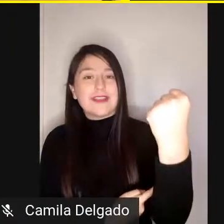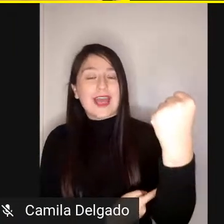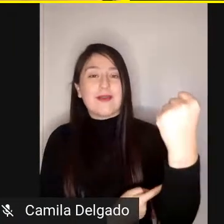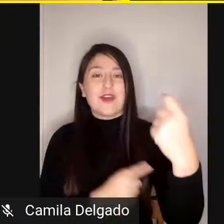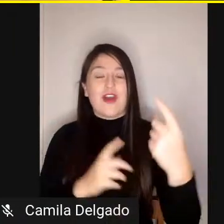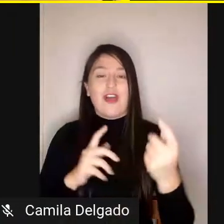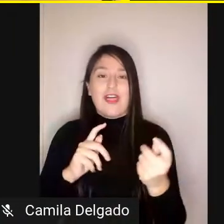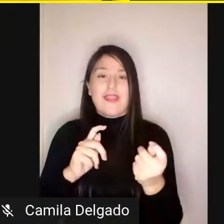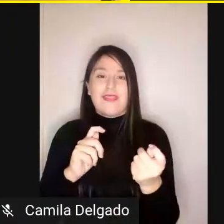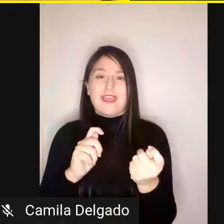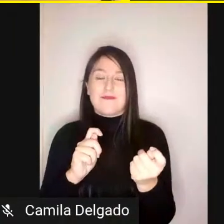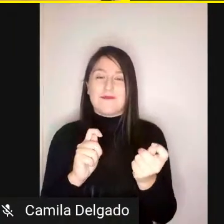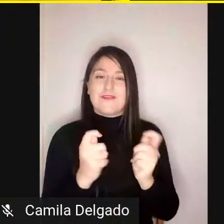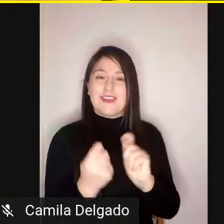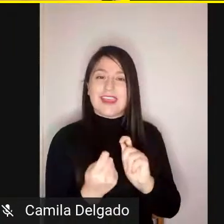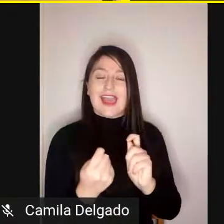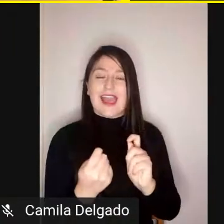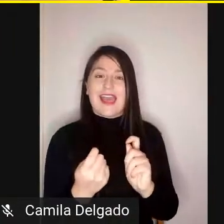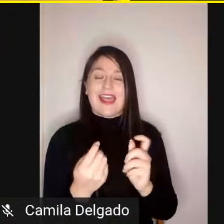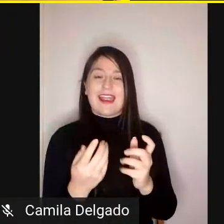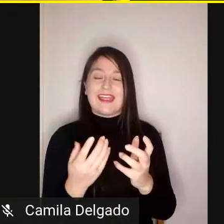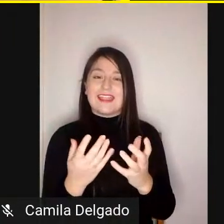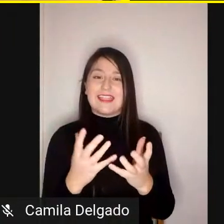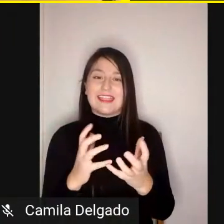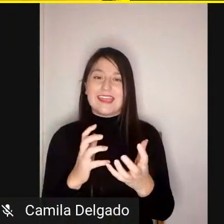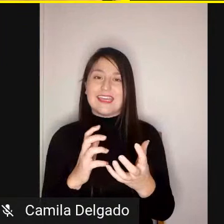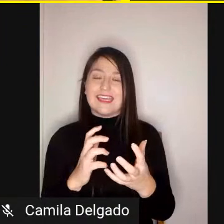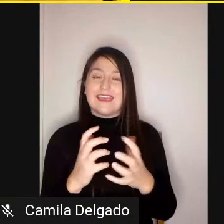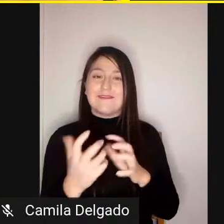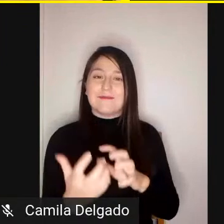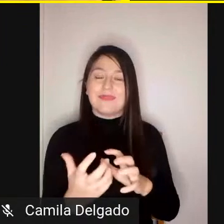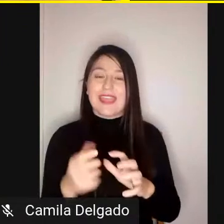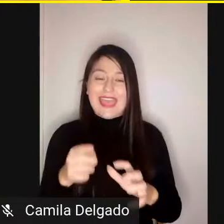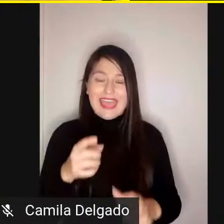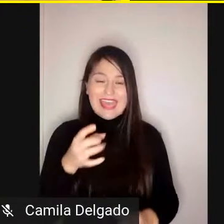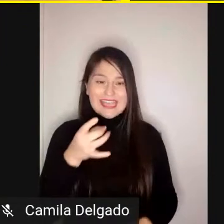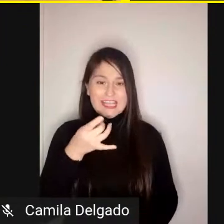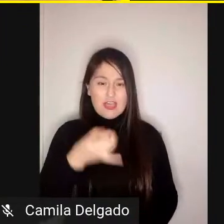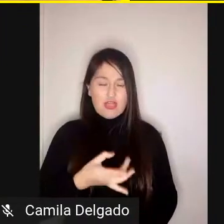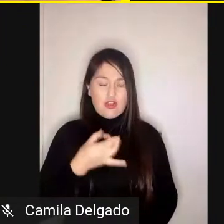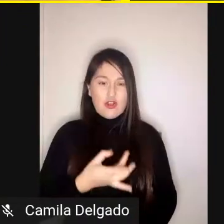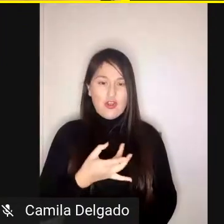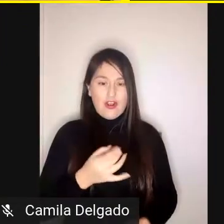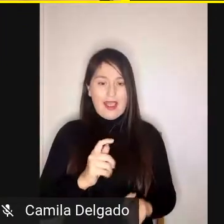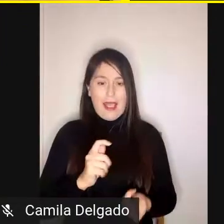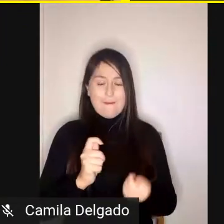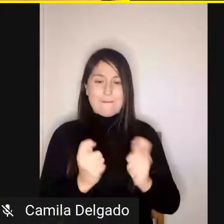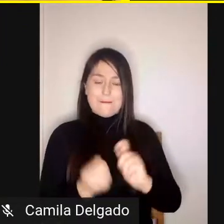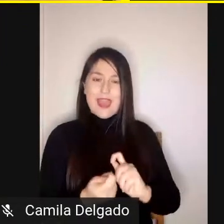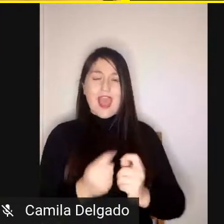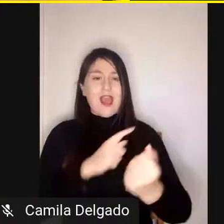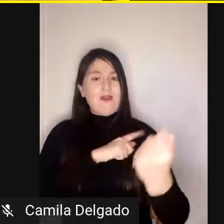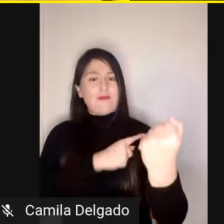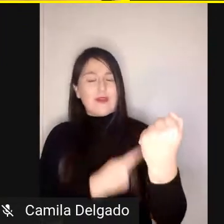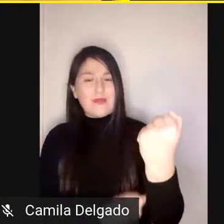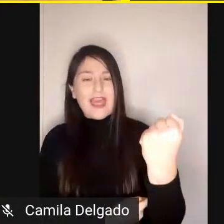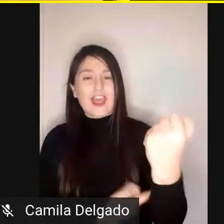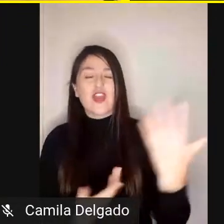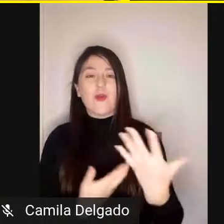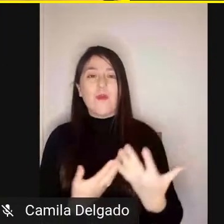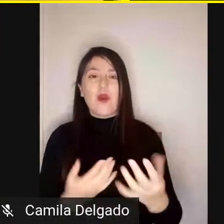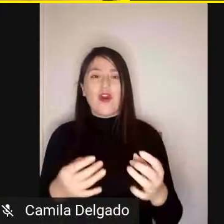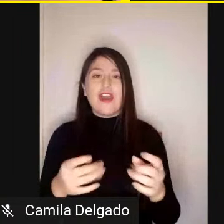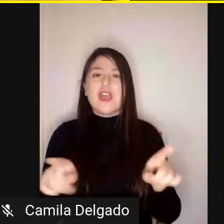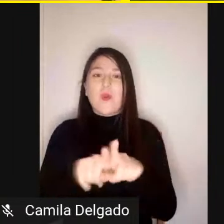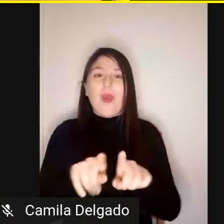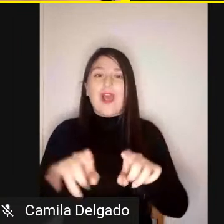cambiar, de convertir ese dolor en potencia creadora, en semilla, en